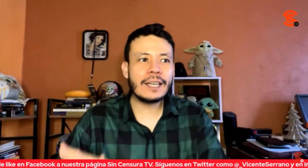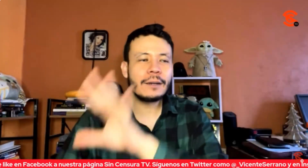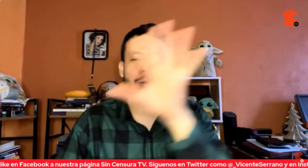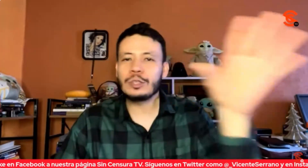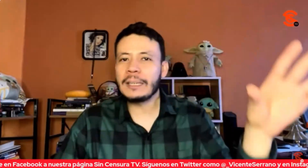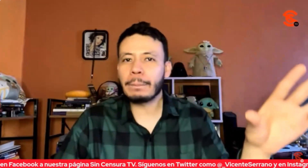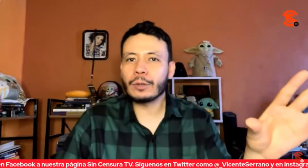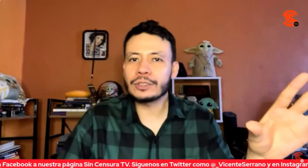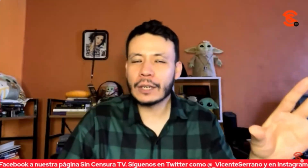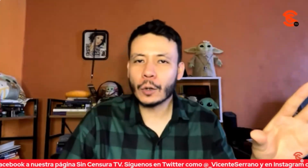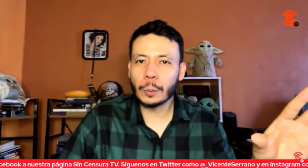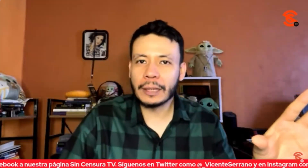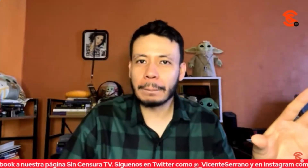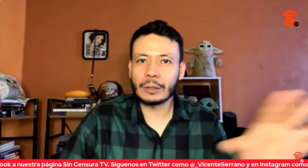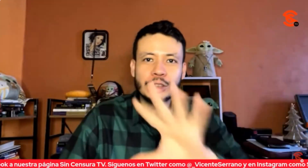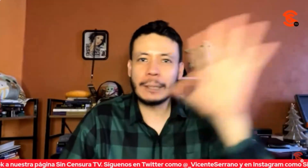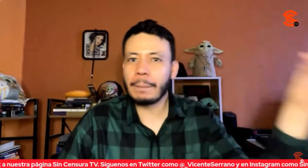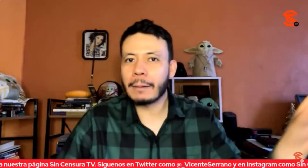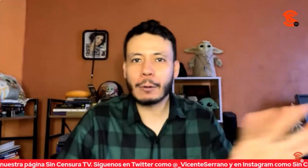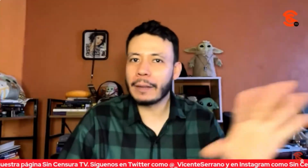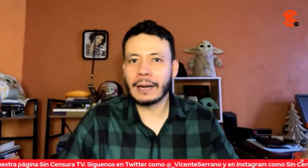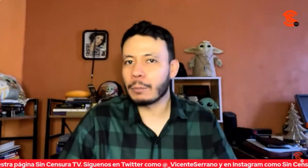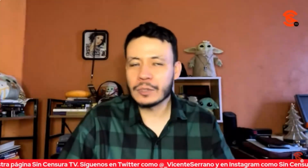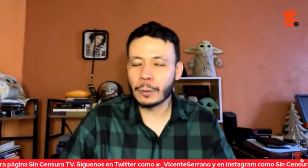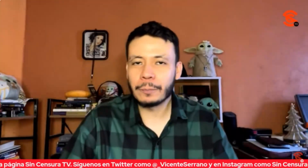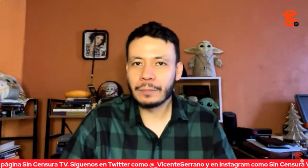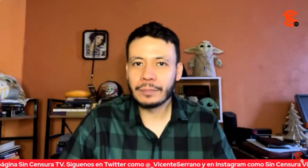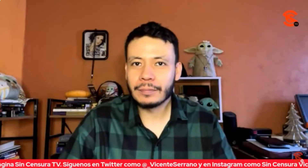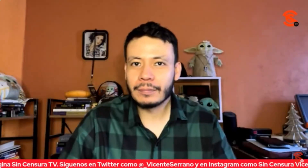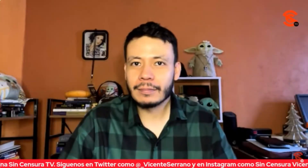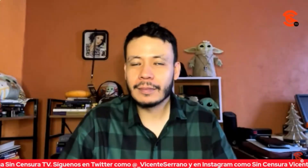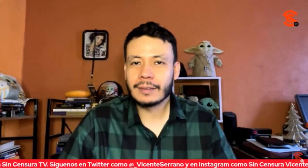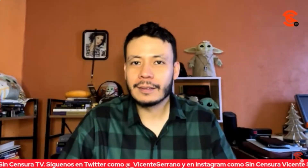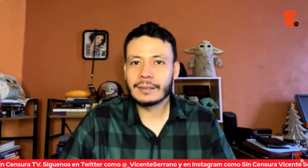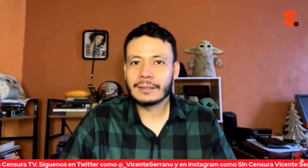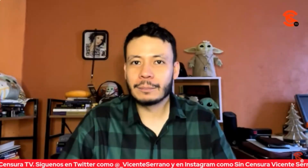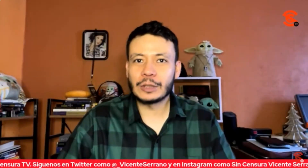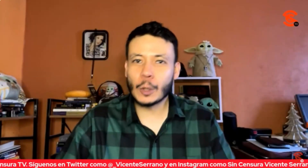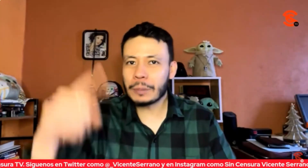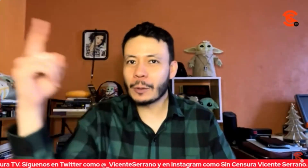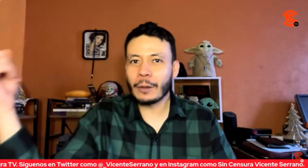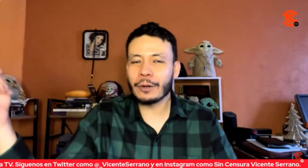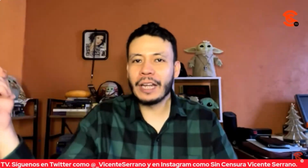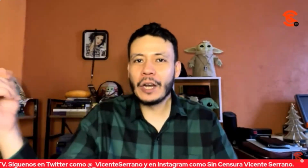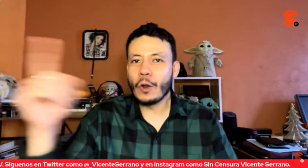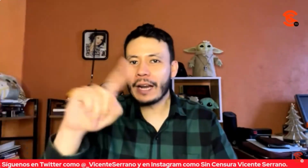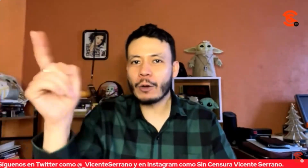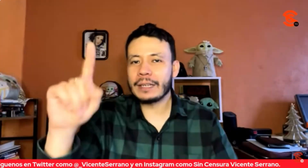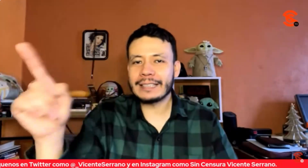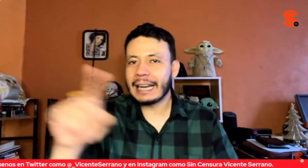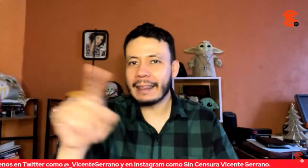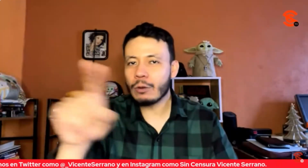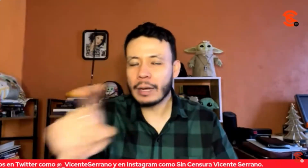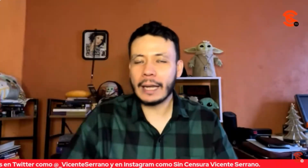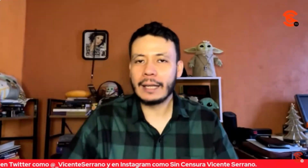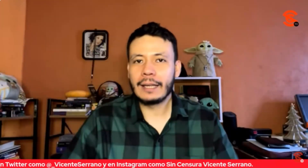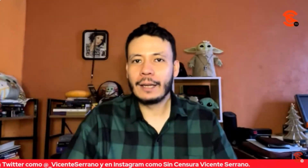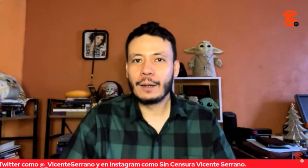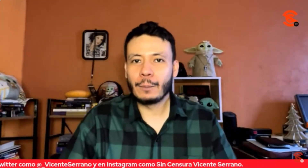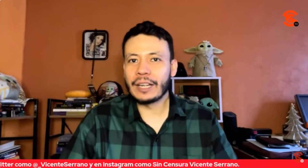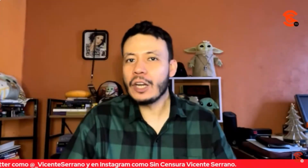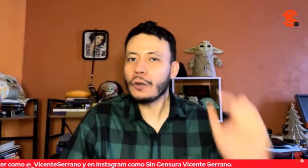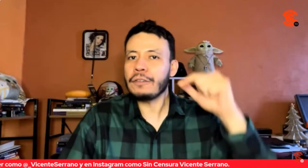puede fingir un tiempo no ser corrupta, pero siempre va a volver a lo mismo. Por eso López Obrador no le encuentra nada